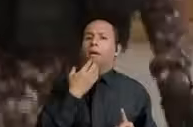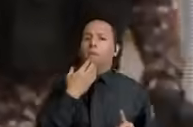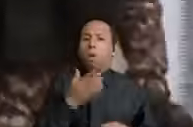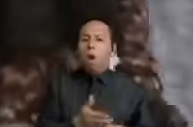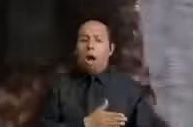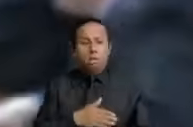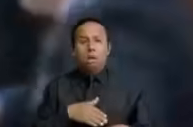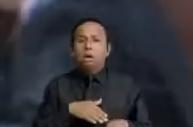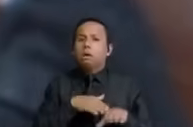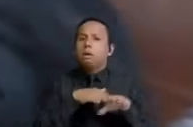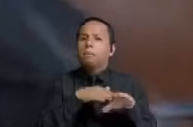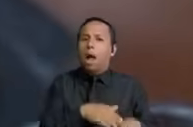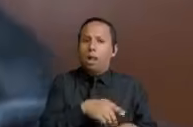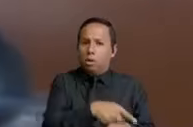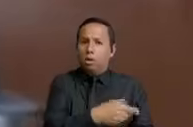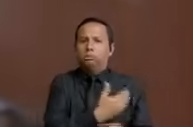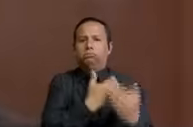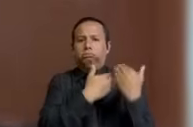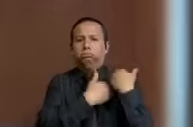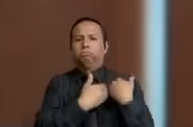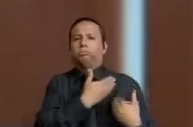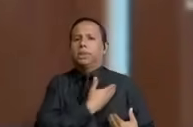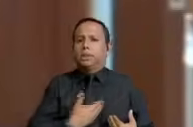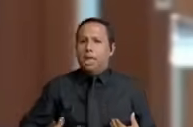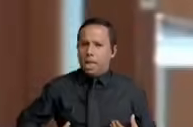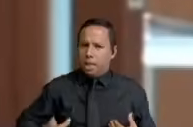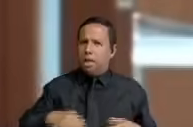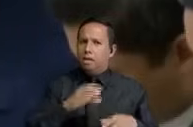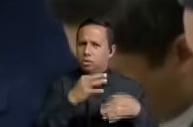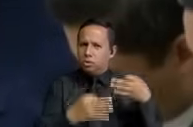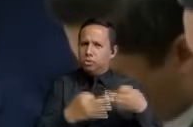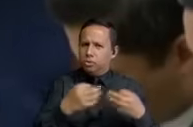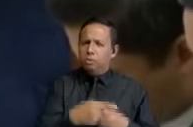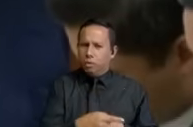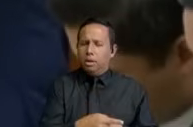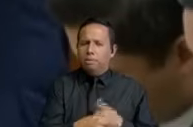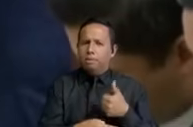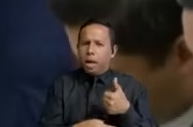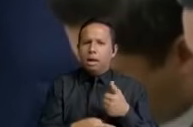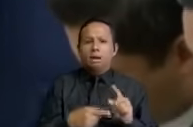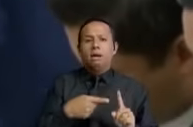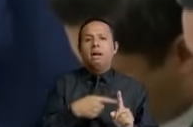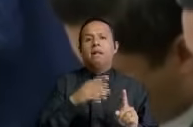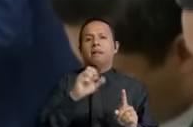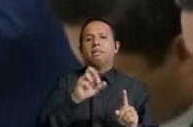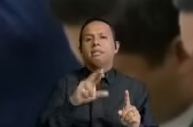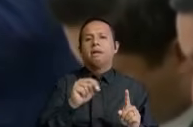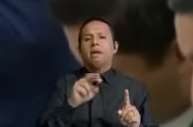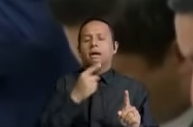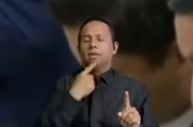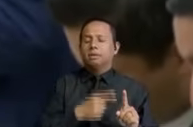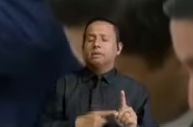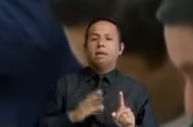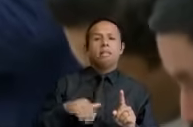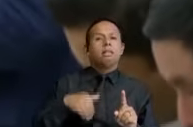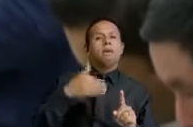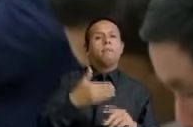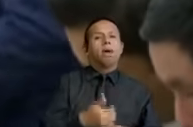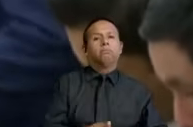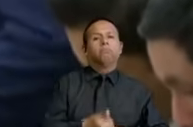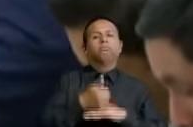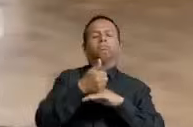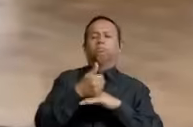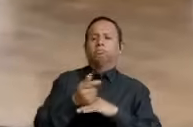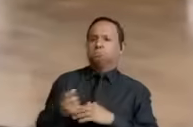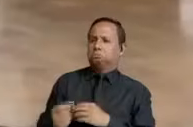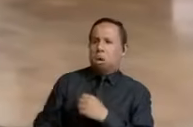judicatura a cambio de repartirse las direcciones provinciales y nacionales pero Terán dijo que cuando llegó a la presidencia no cumplió su